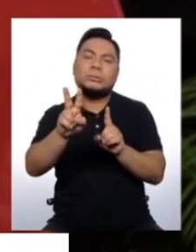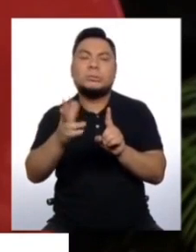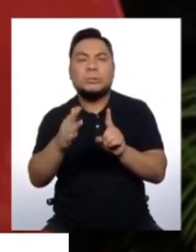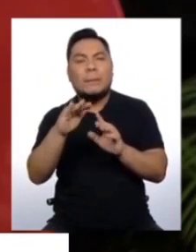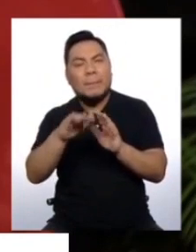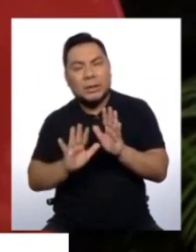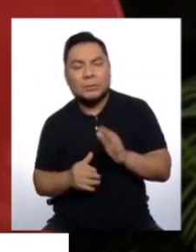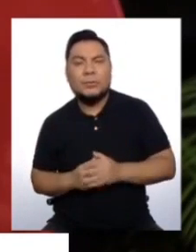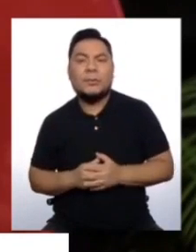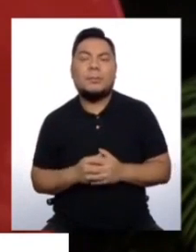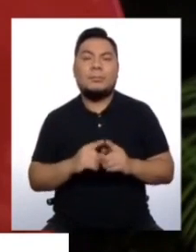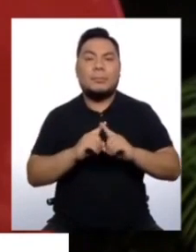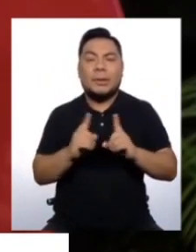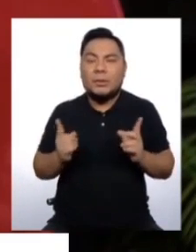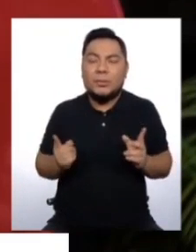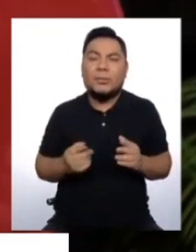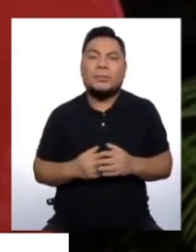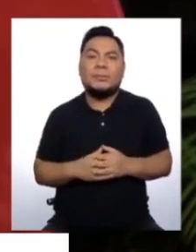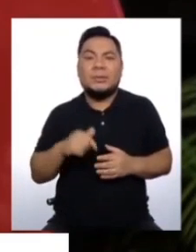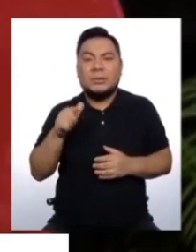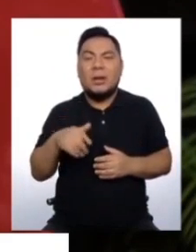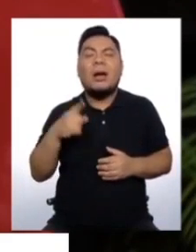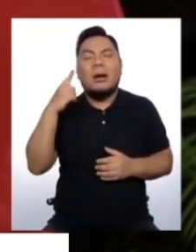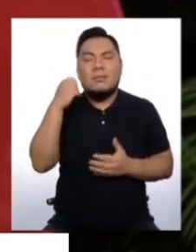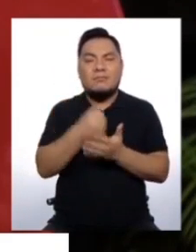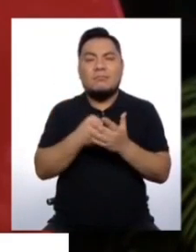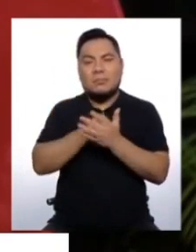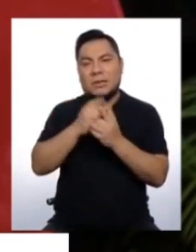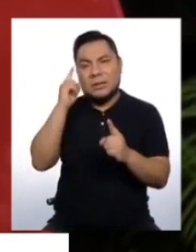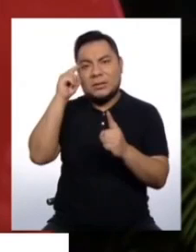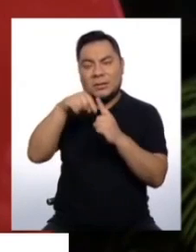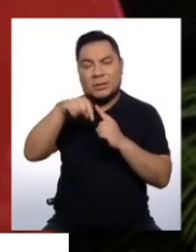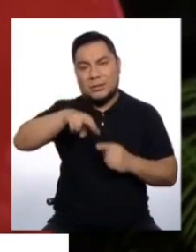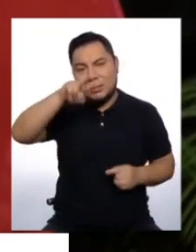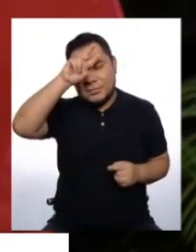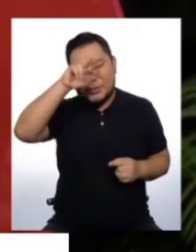los quizás mayores